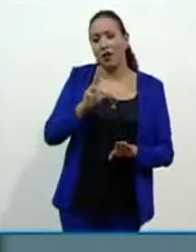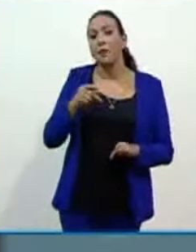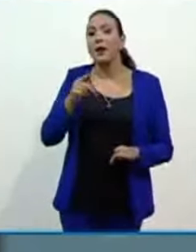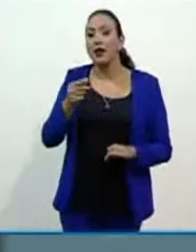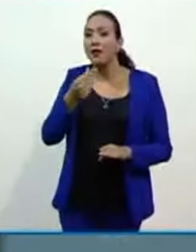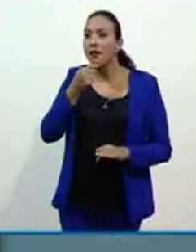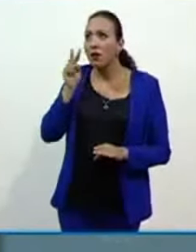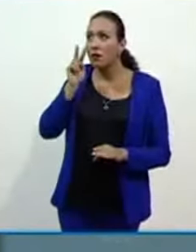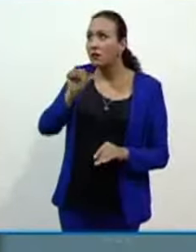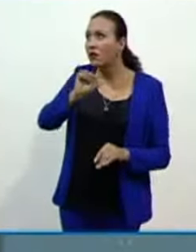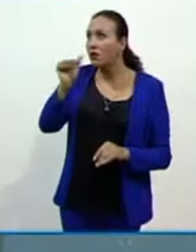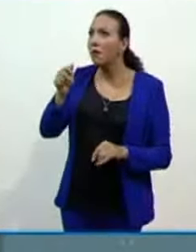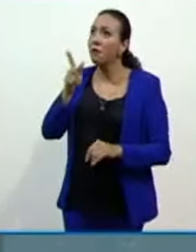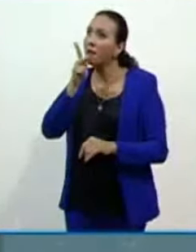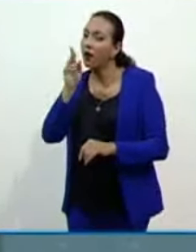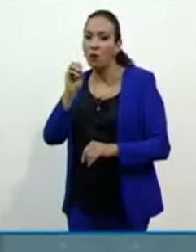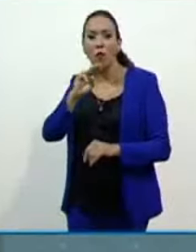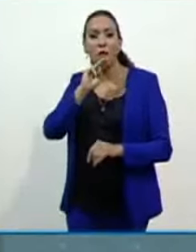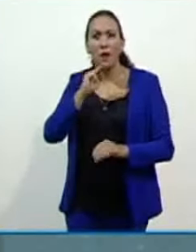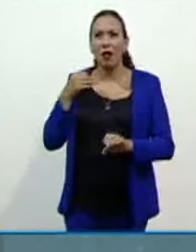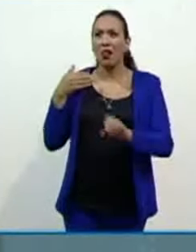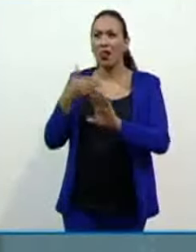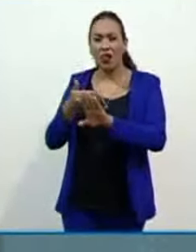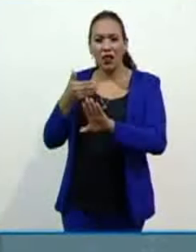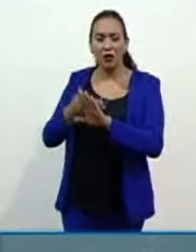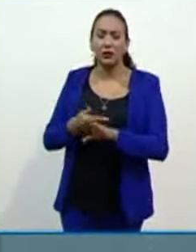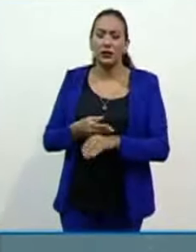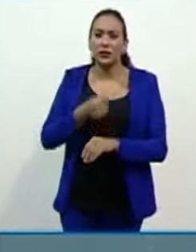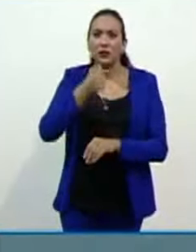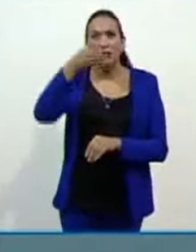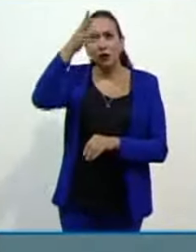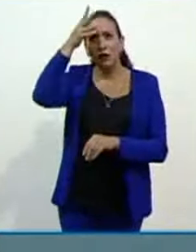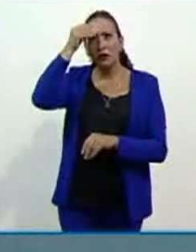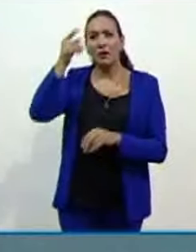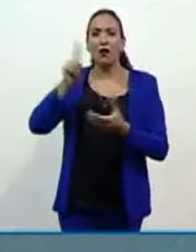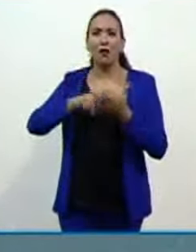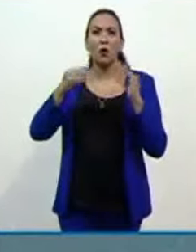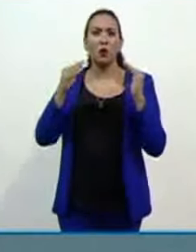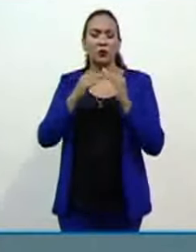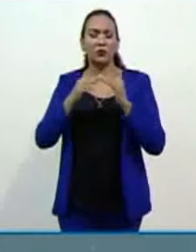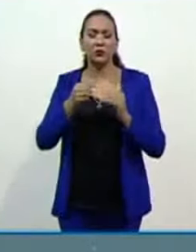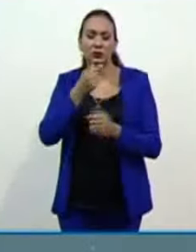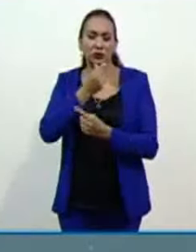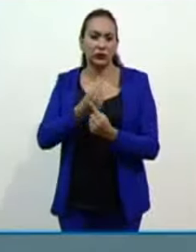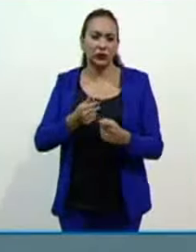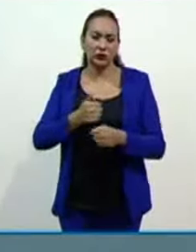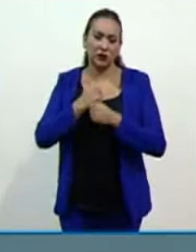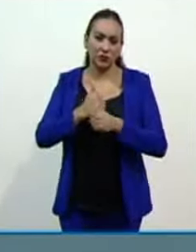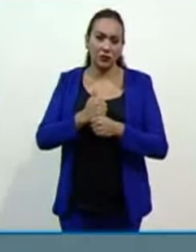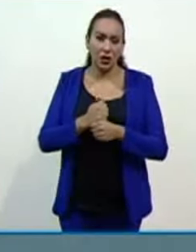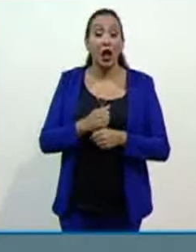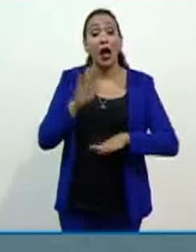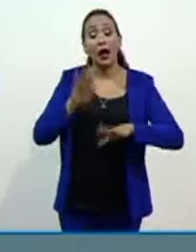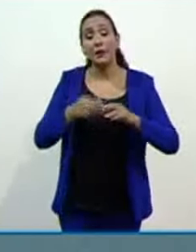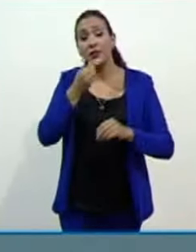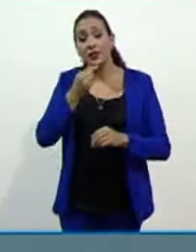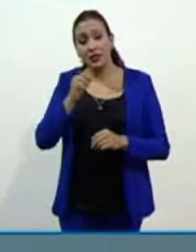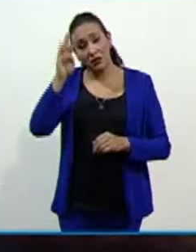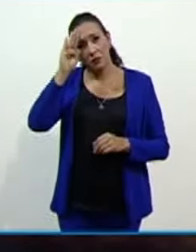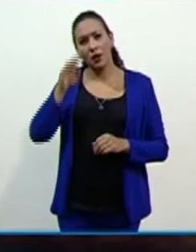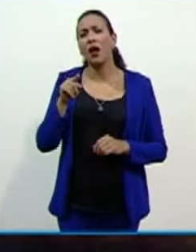se convierten en víctimas indirectas, pues la violencia en el hogar influye en su visión sobre el género, normaliza la violencia